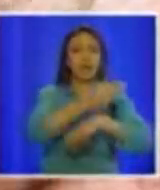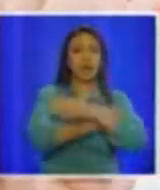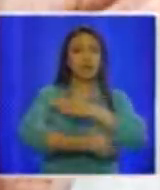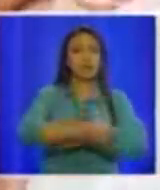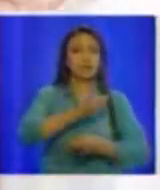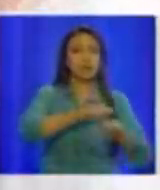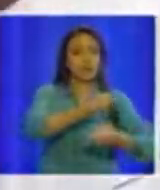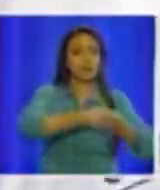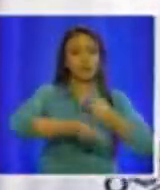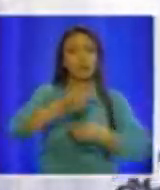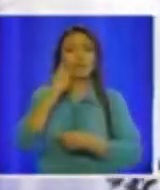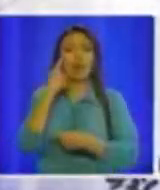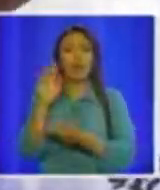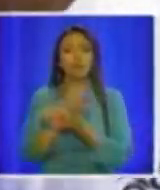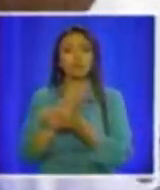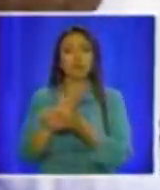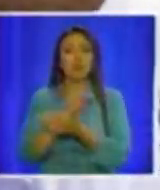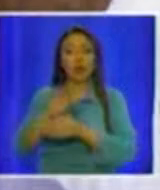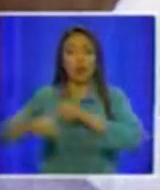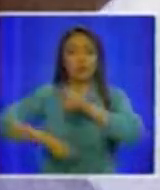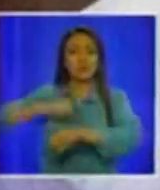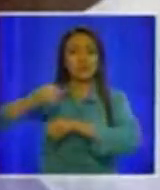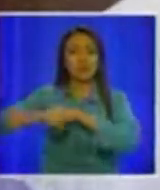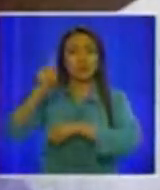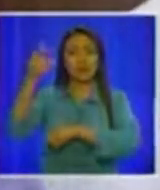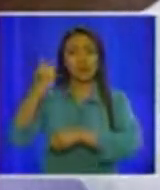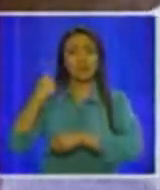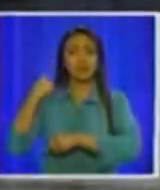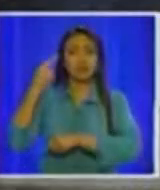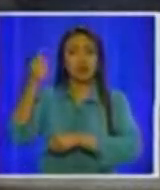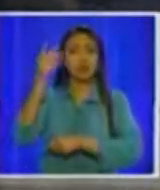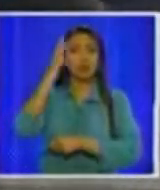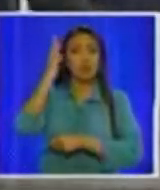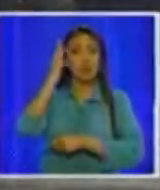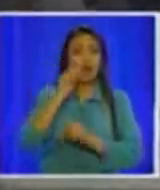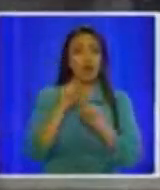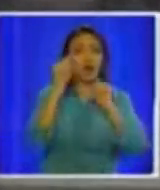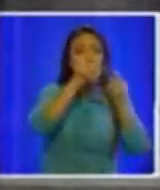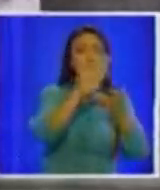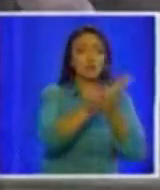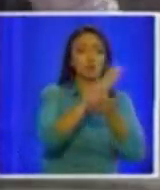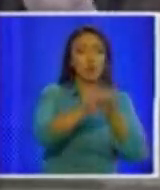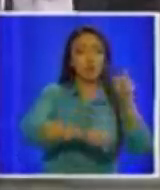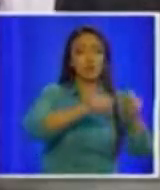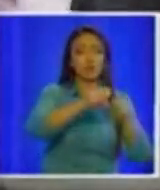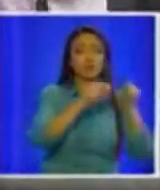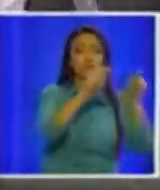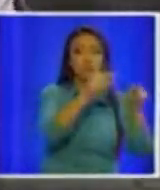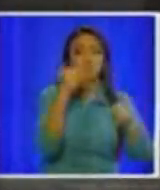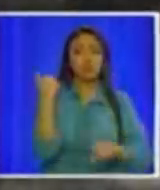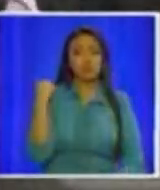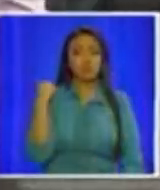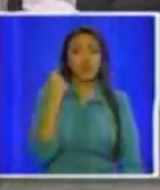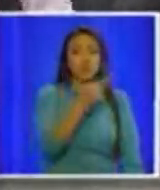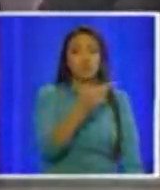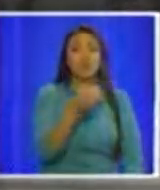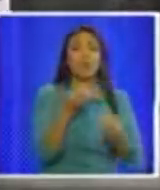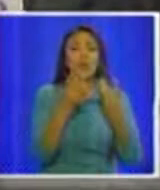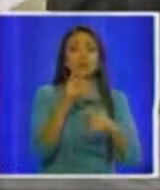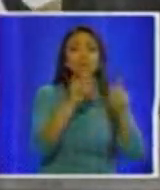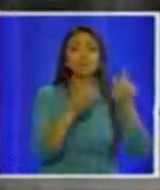para financiar la escuela de ciclismo que el triunfador del Giro de Italia tiene en Playa Alta, parroquia El Carmelo,